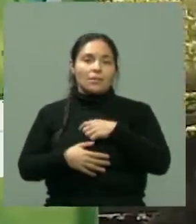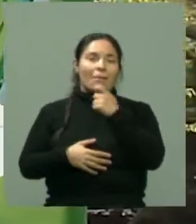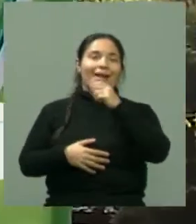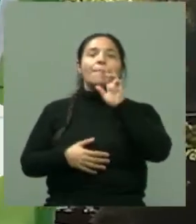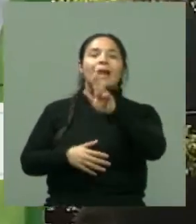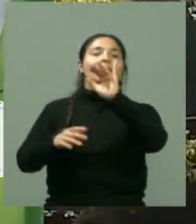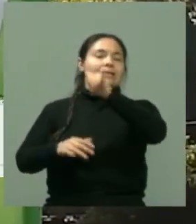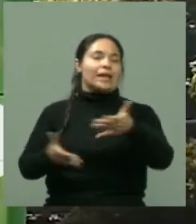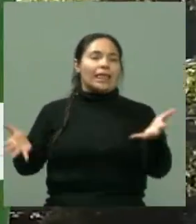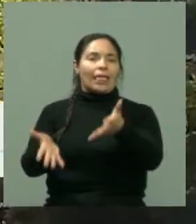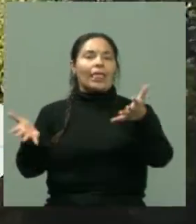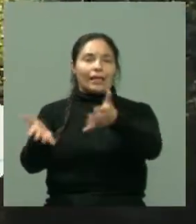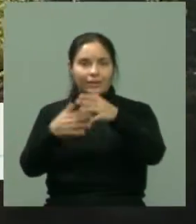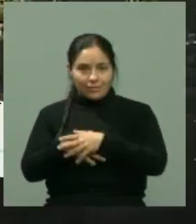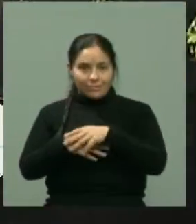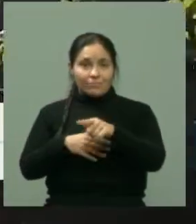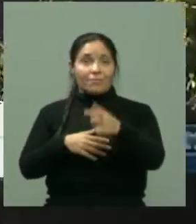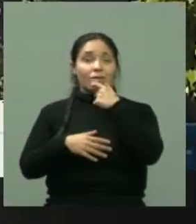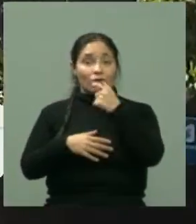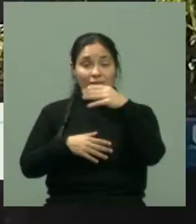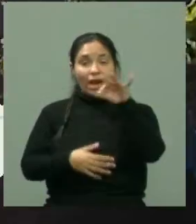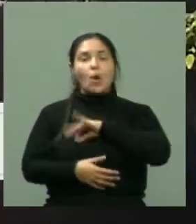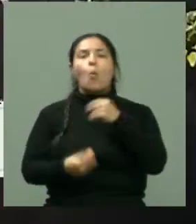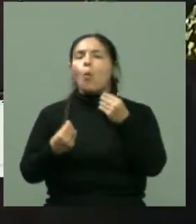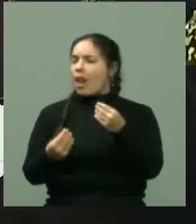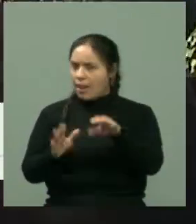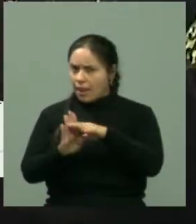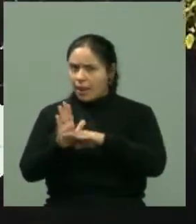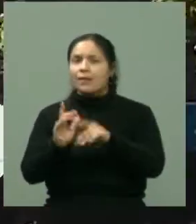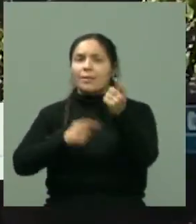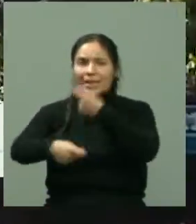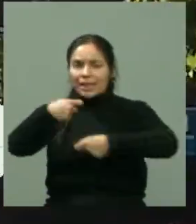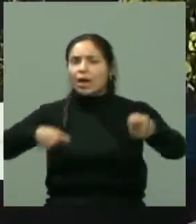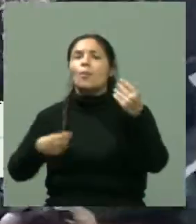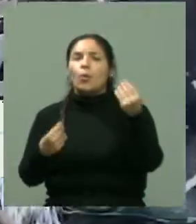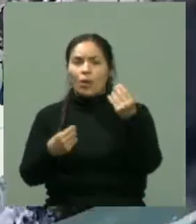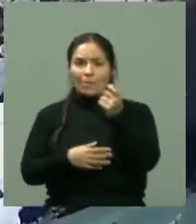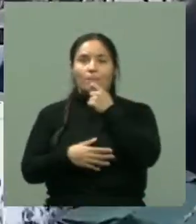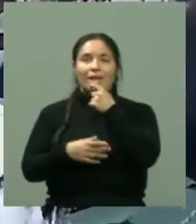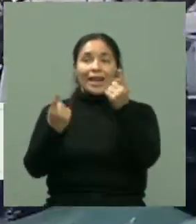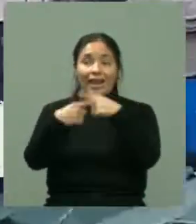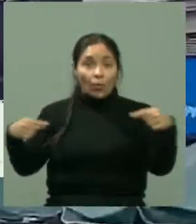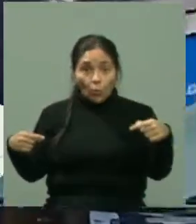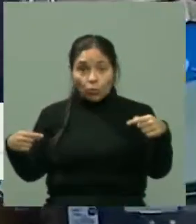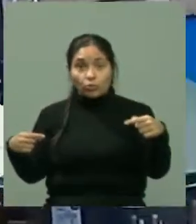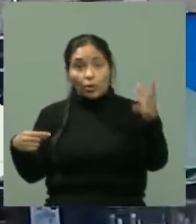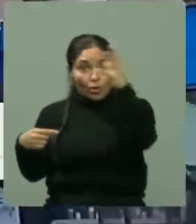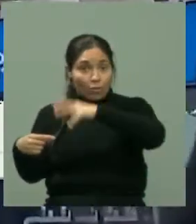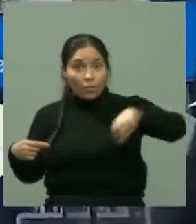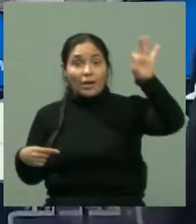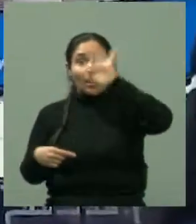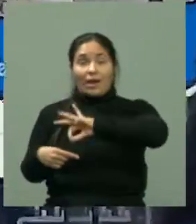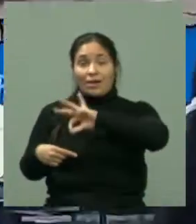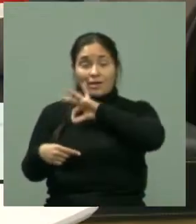sino a través de esto, qué ganancias se lleva la provincia y aparte qué intercambio hace, porque el dejar sus recursos por una ganancia